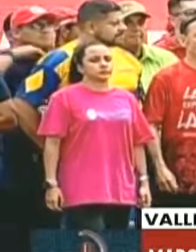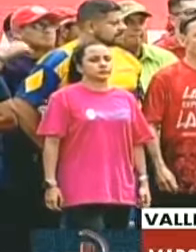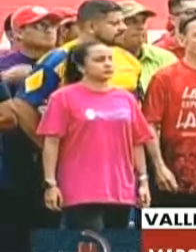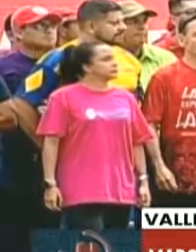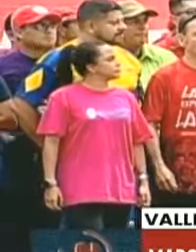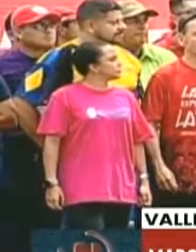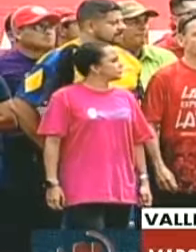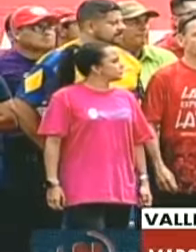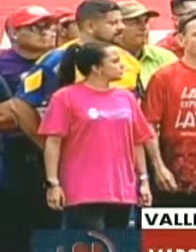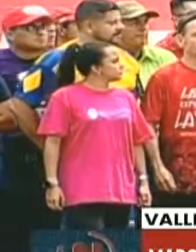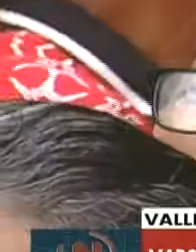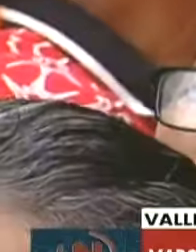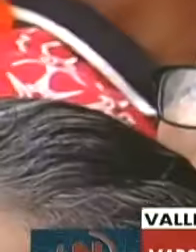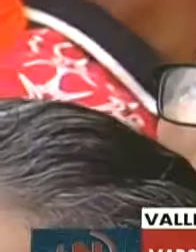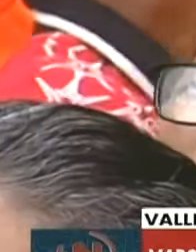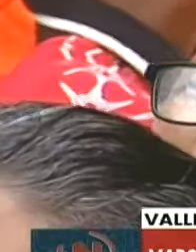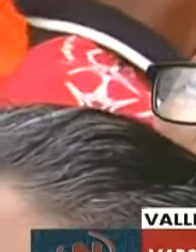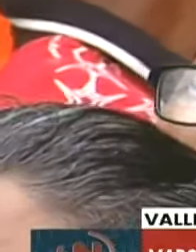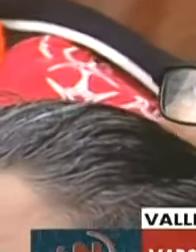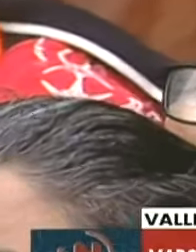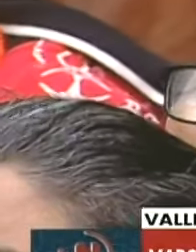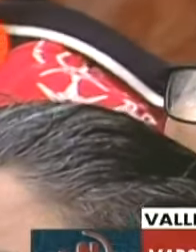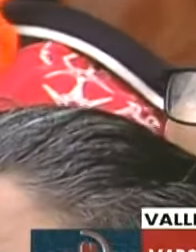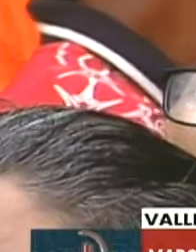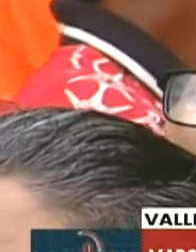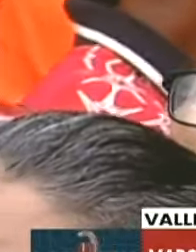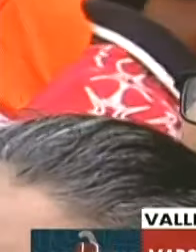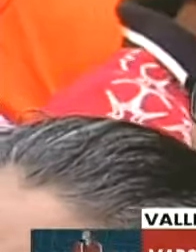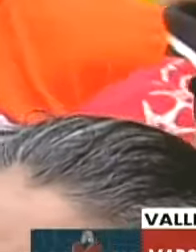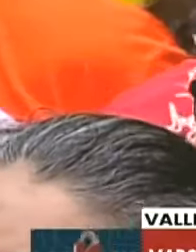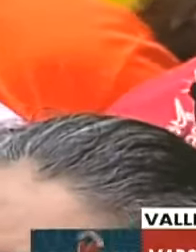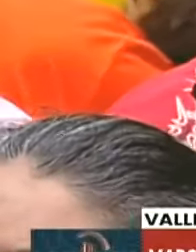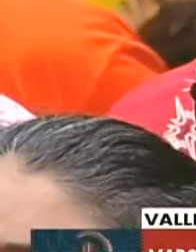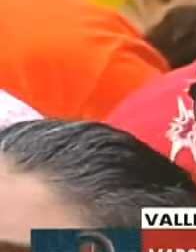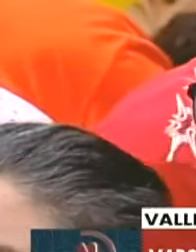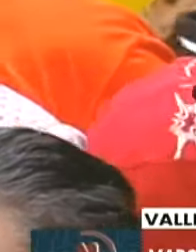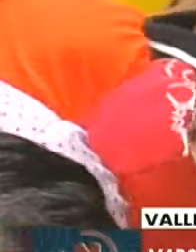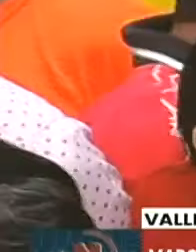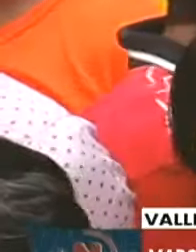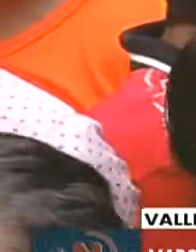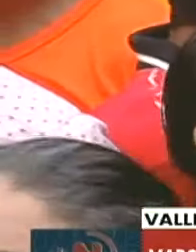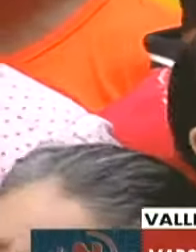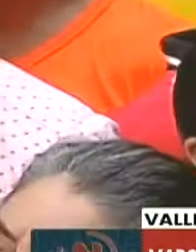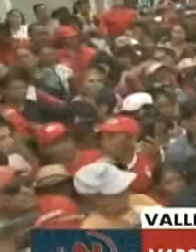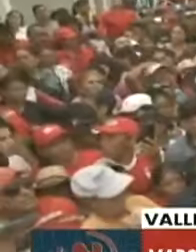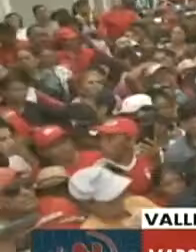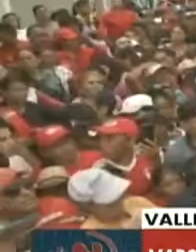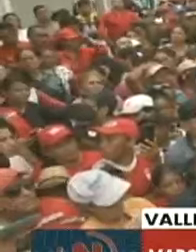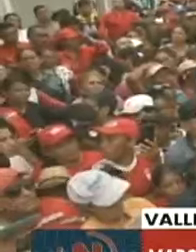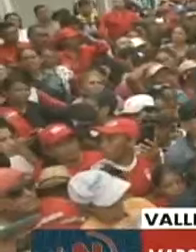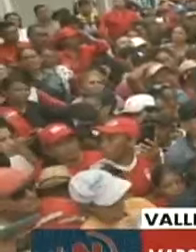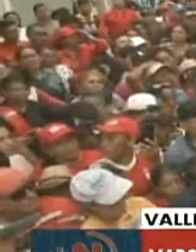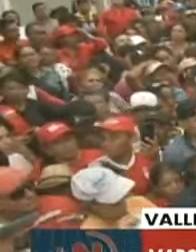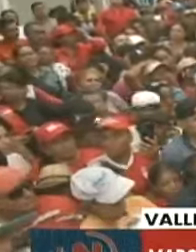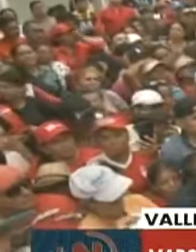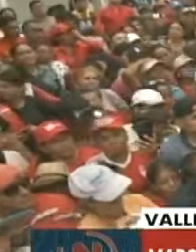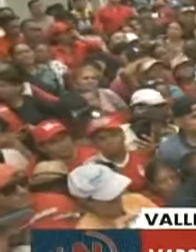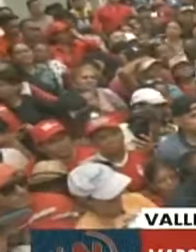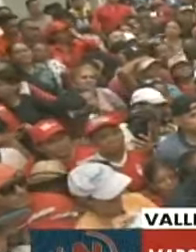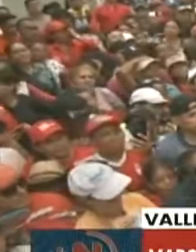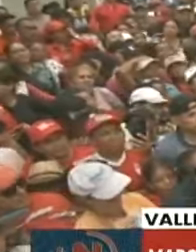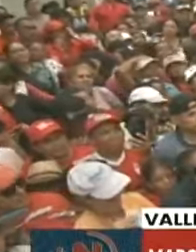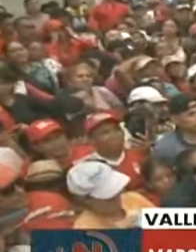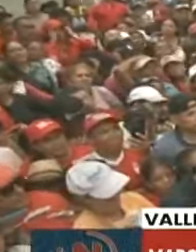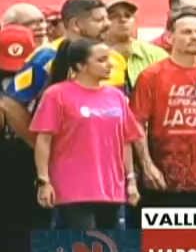encontró a Santander escondido en una batalla él era Coronel y le dijo mire general así no se